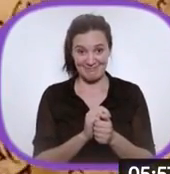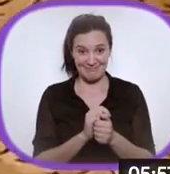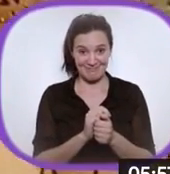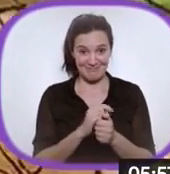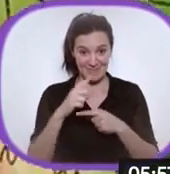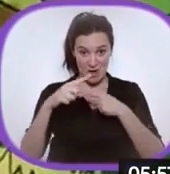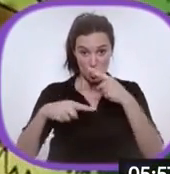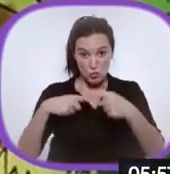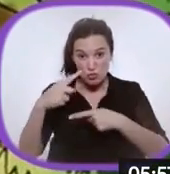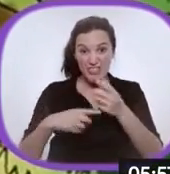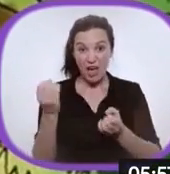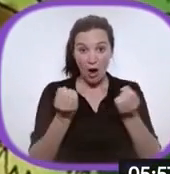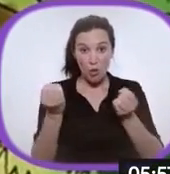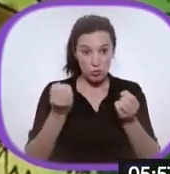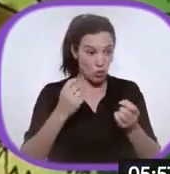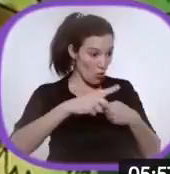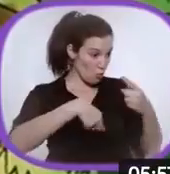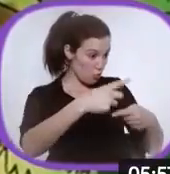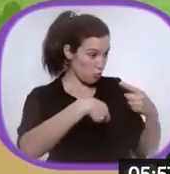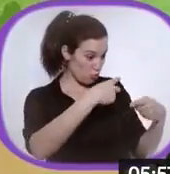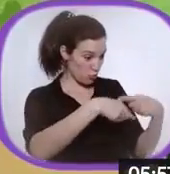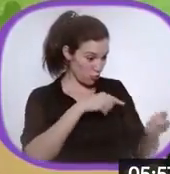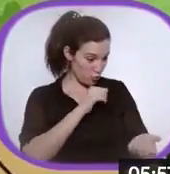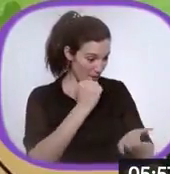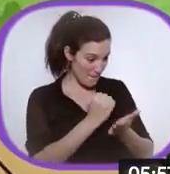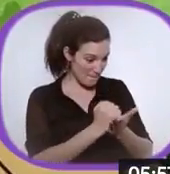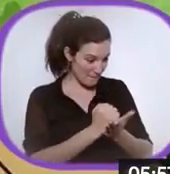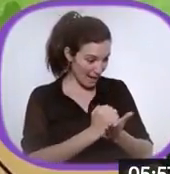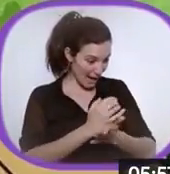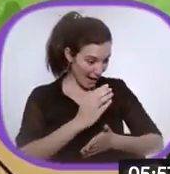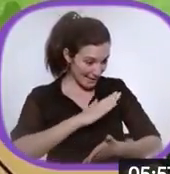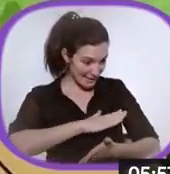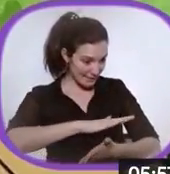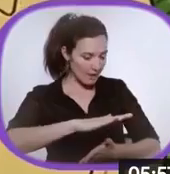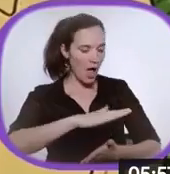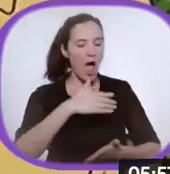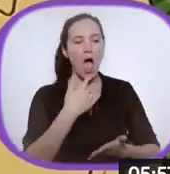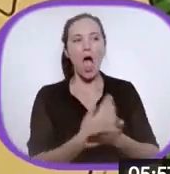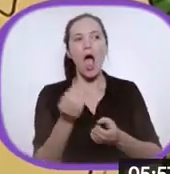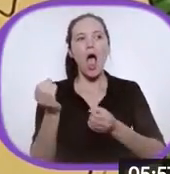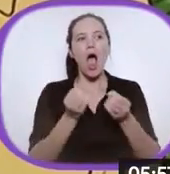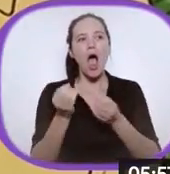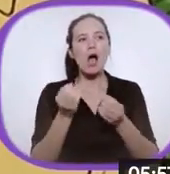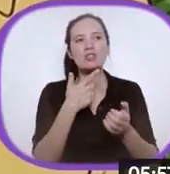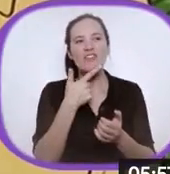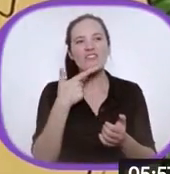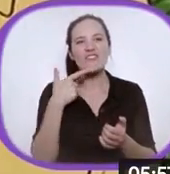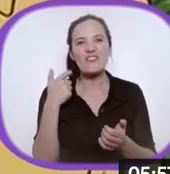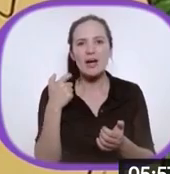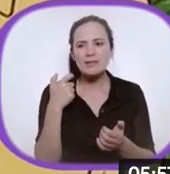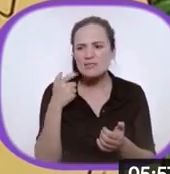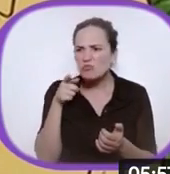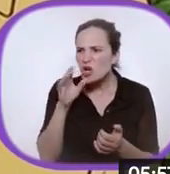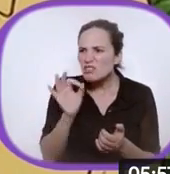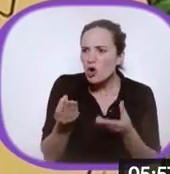marcas frescas de llantas. Diría que había otro auto esperándolos. Un auto color crema. ¡Rayos y centellas! ¿Cómo sabes